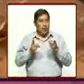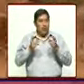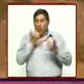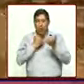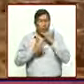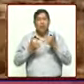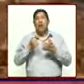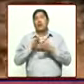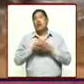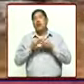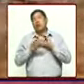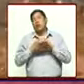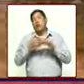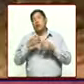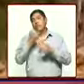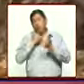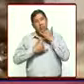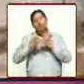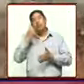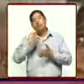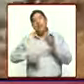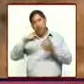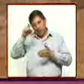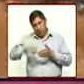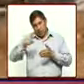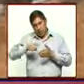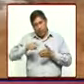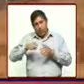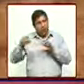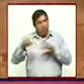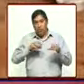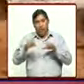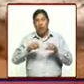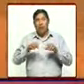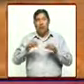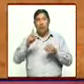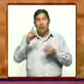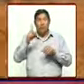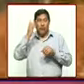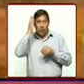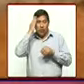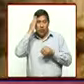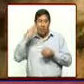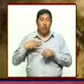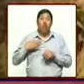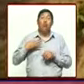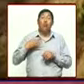le vamos a contar en la siguiente nota qué se necesita para ser bombero.